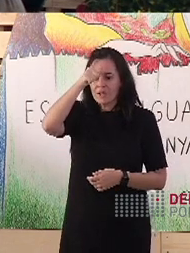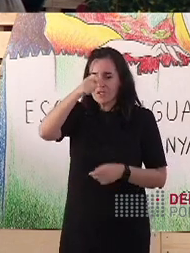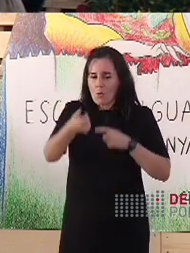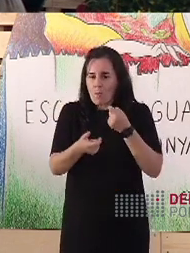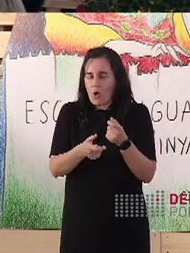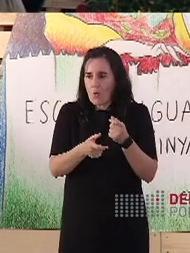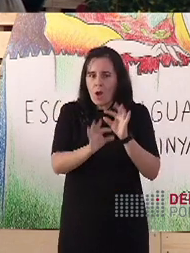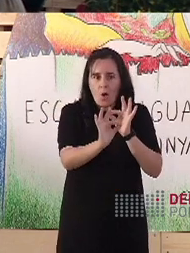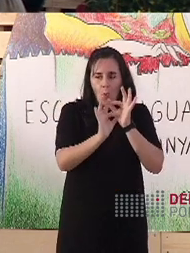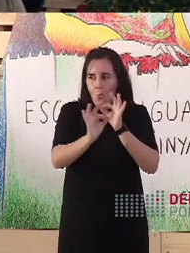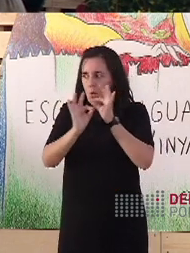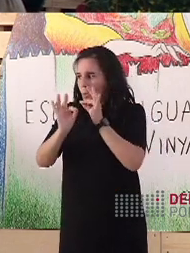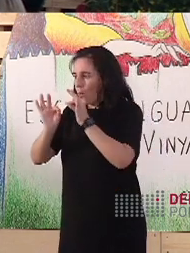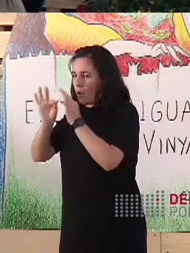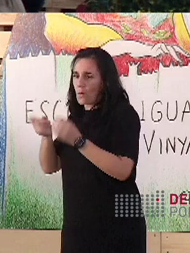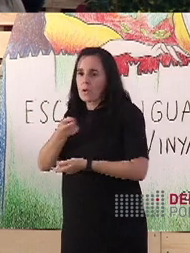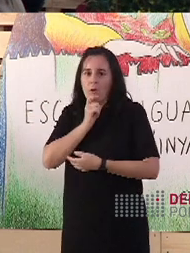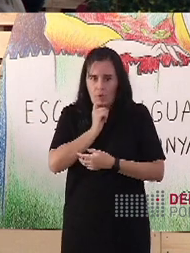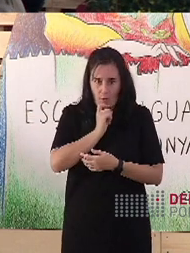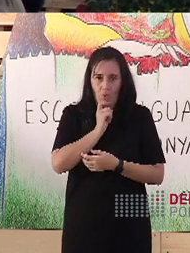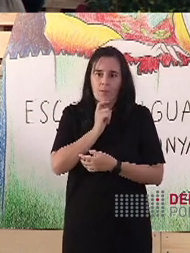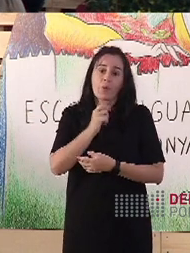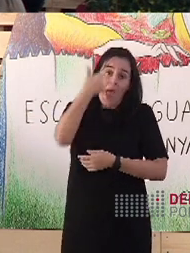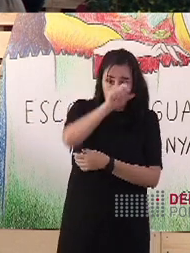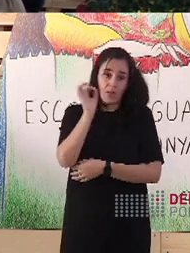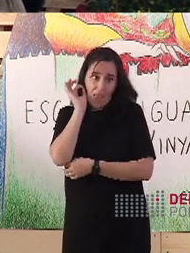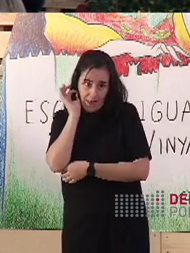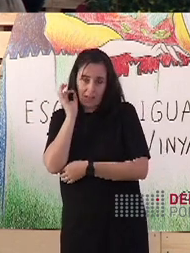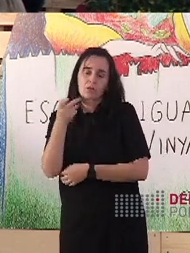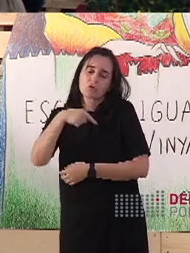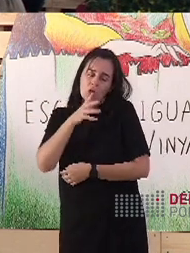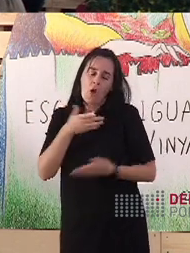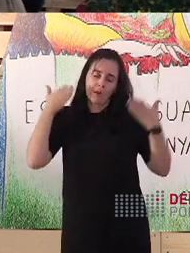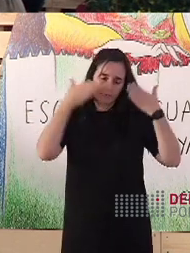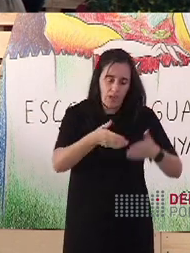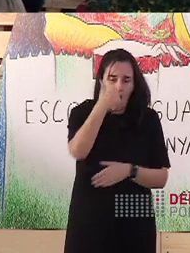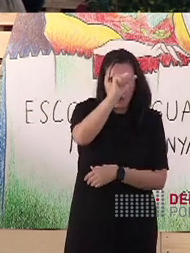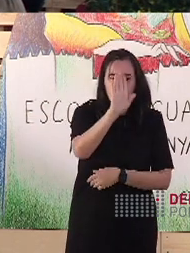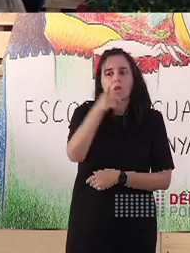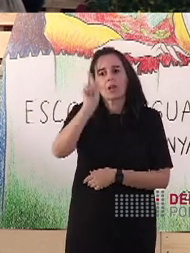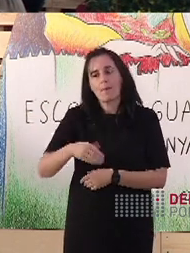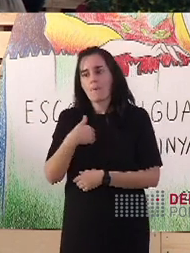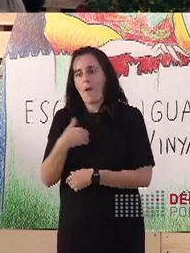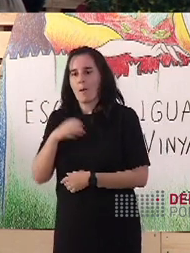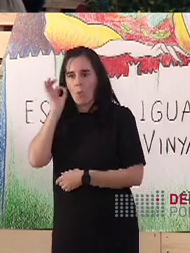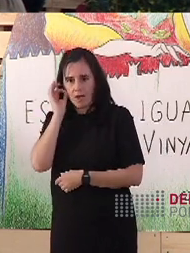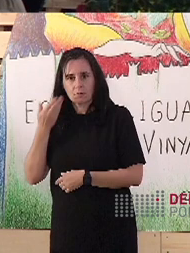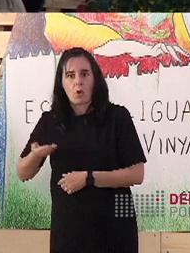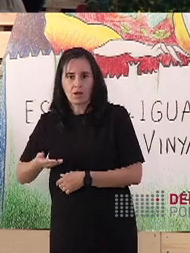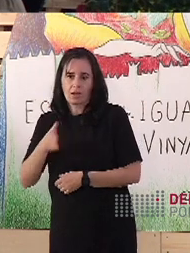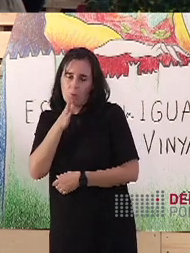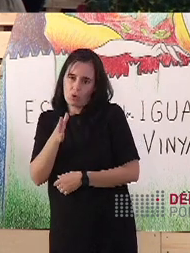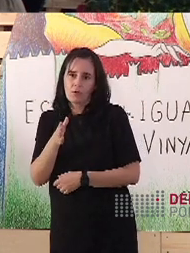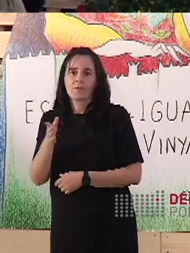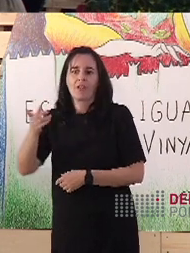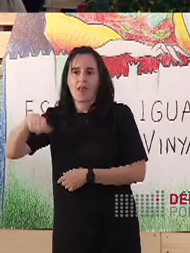captando, ¿no? Que ese es su papel, tanto ellos como ellas. De nuevo, vamos a hacer más hincapié en ellos, pero también vamos a hablar del papel de las mujeres, el papel que hemos aprendido y